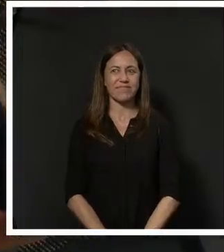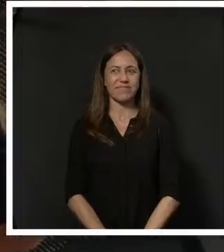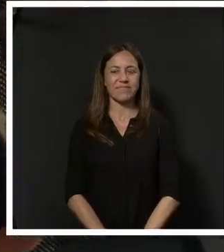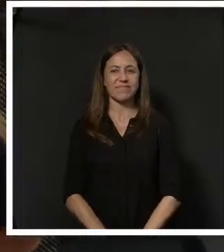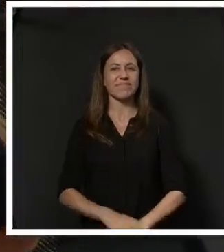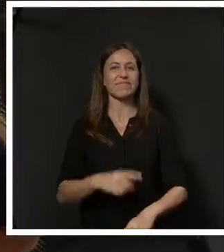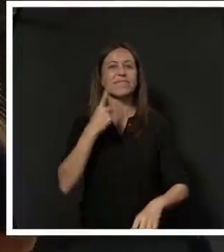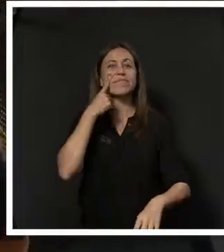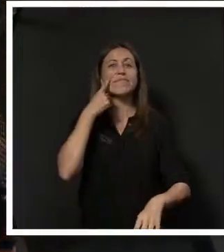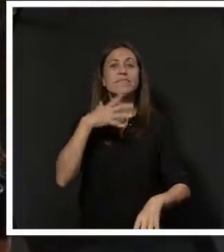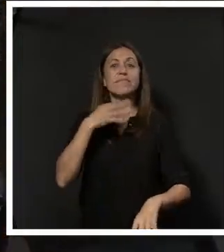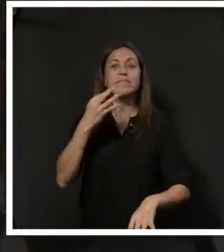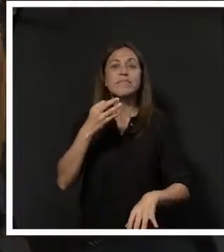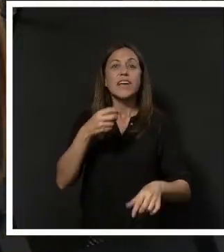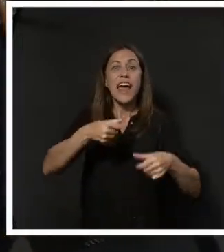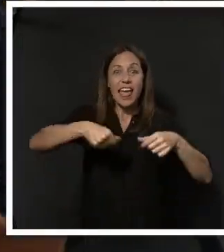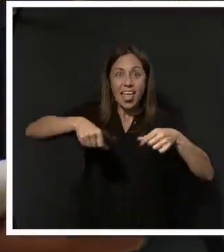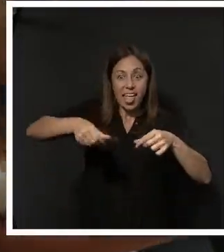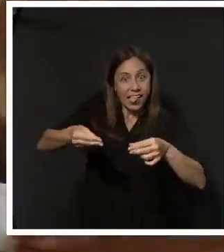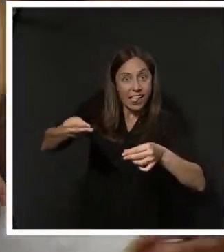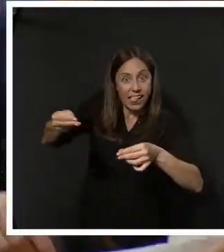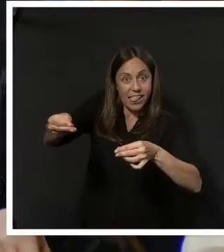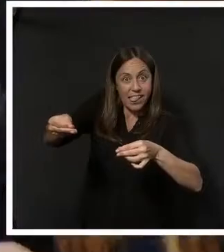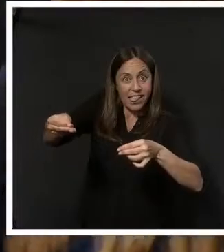si puede ser por aquí